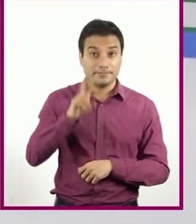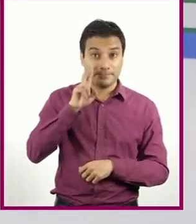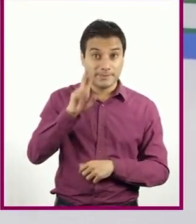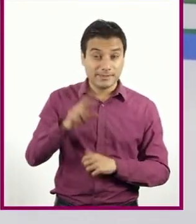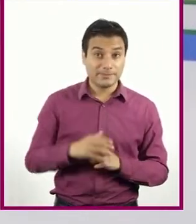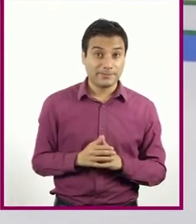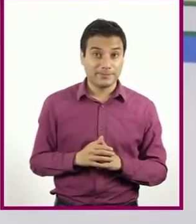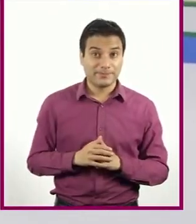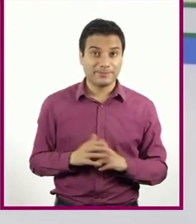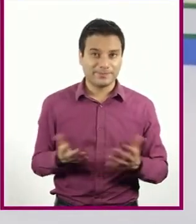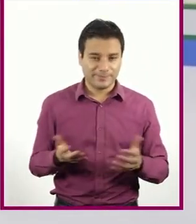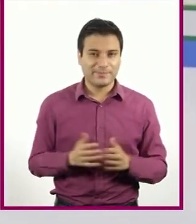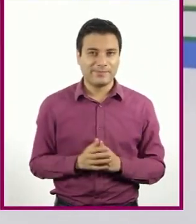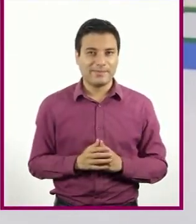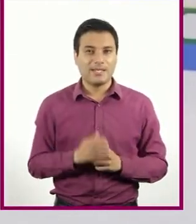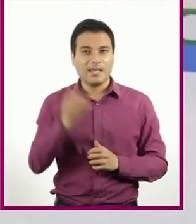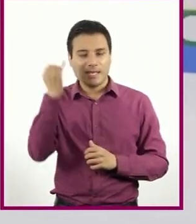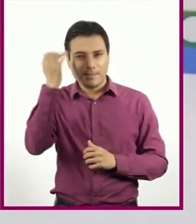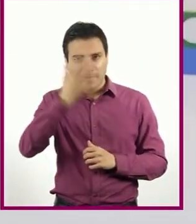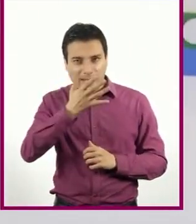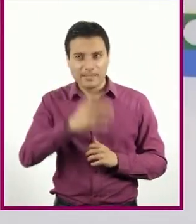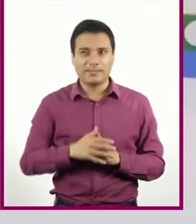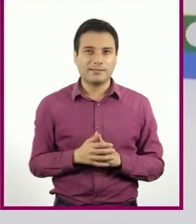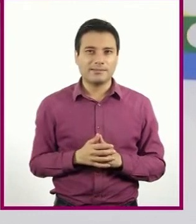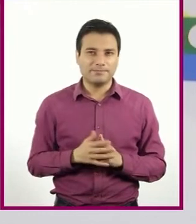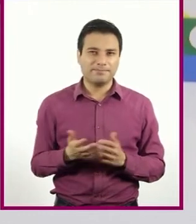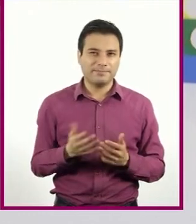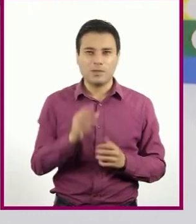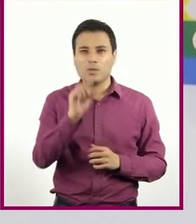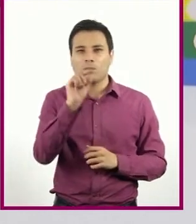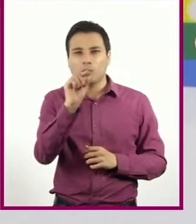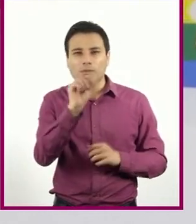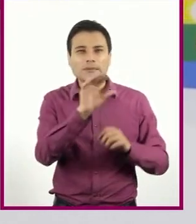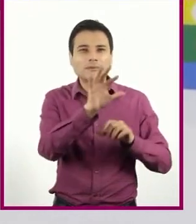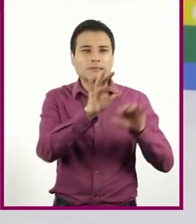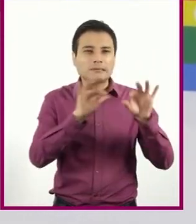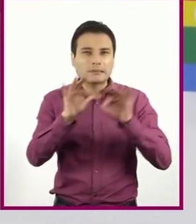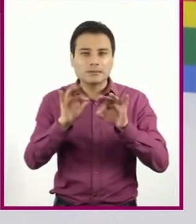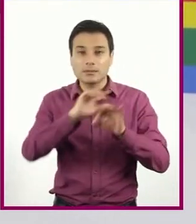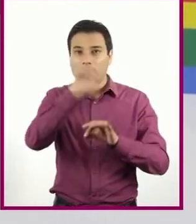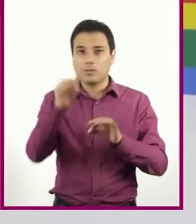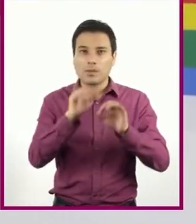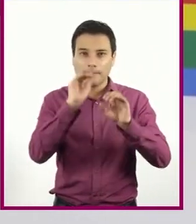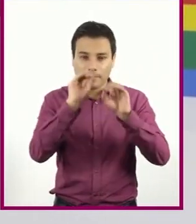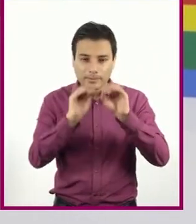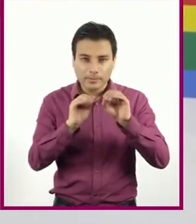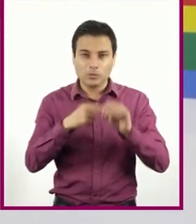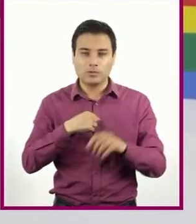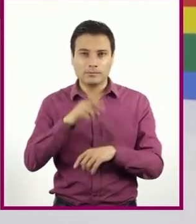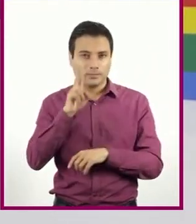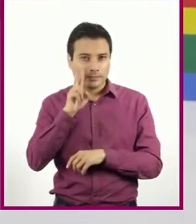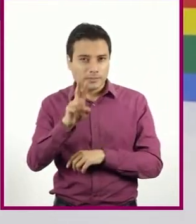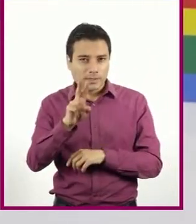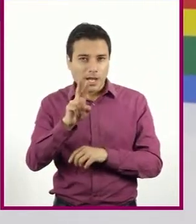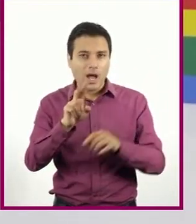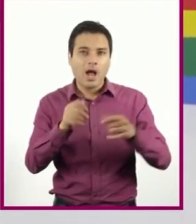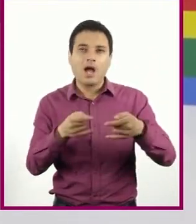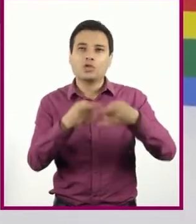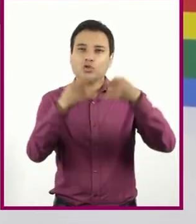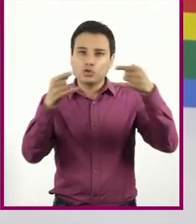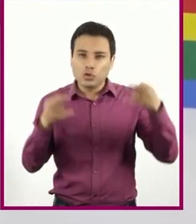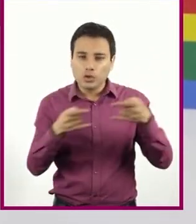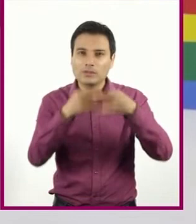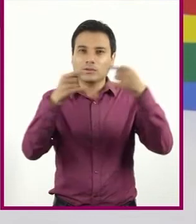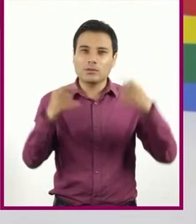la relación de las imágenes con los momentos de acción permite pensar no solo en el movimiento, sino en el paso del tiempo